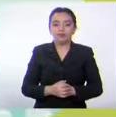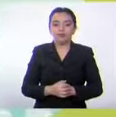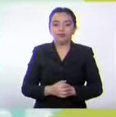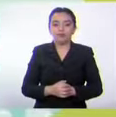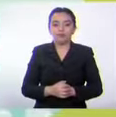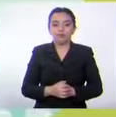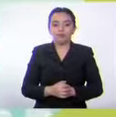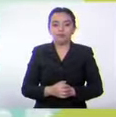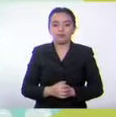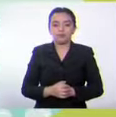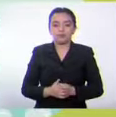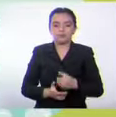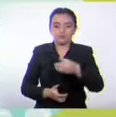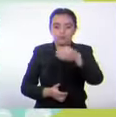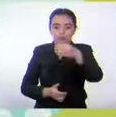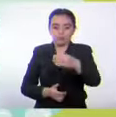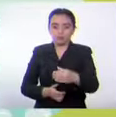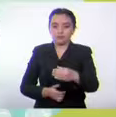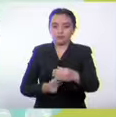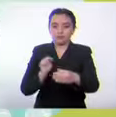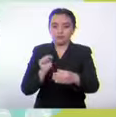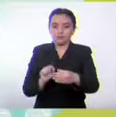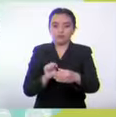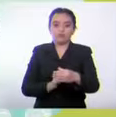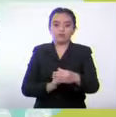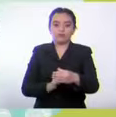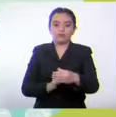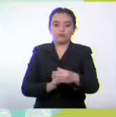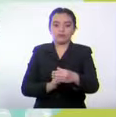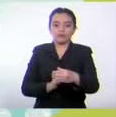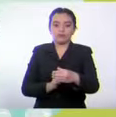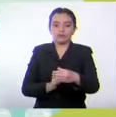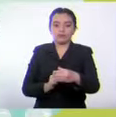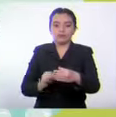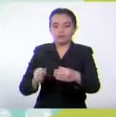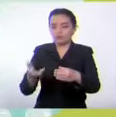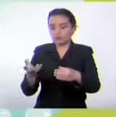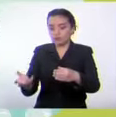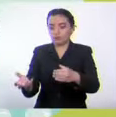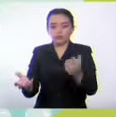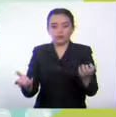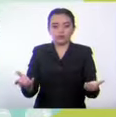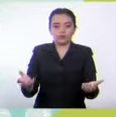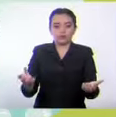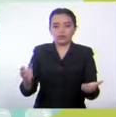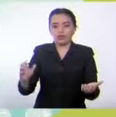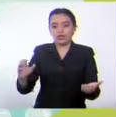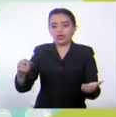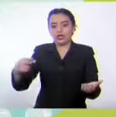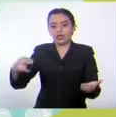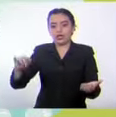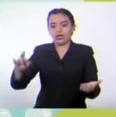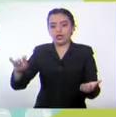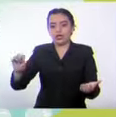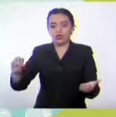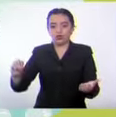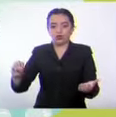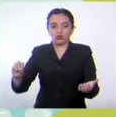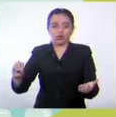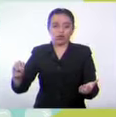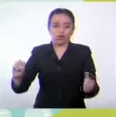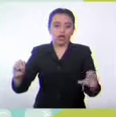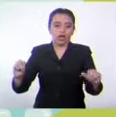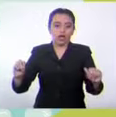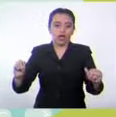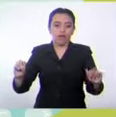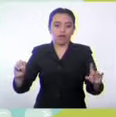Para una muestra de acero, que es una aleación de hierro y carbono, determinar la concentración en